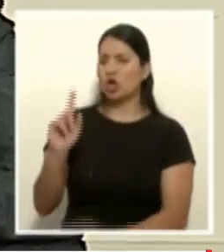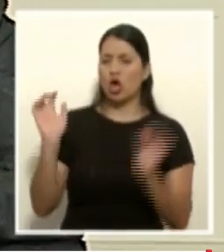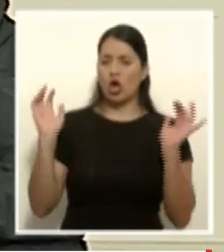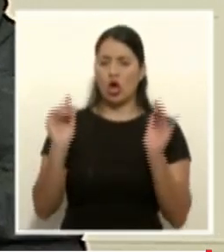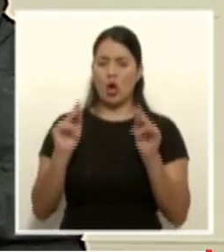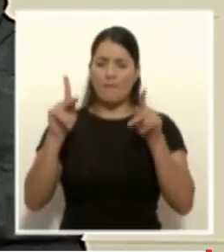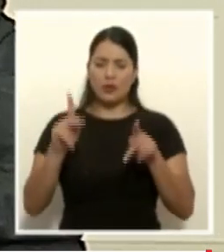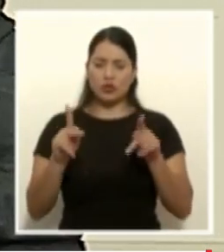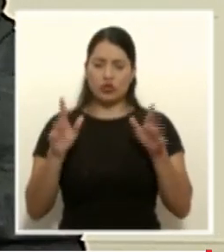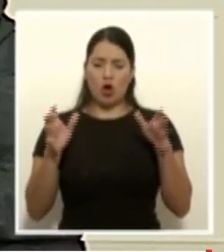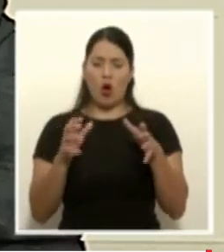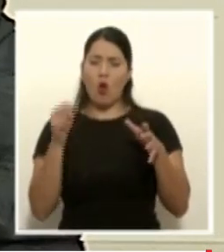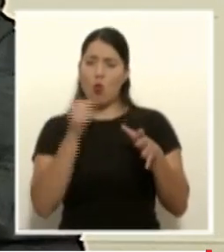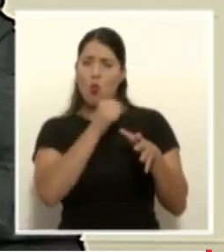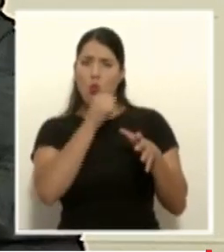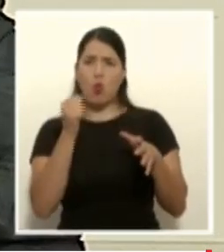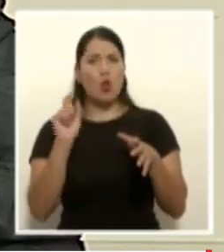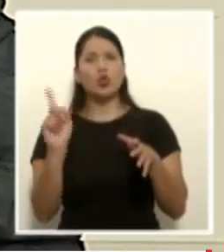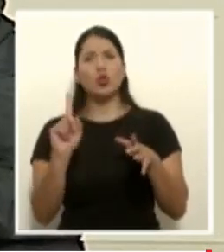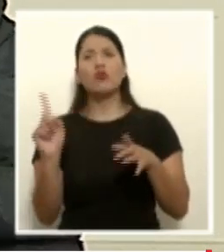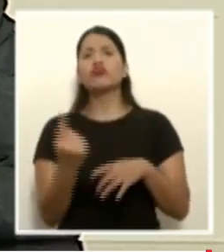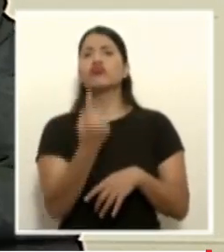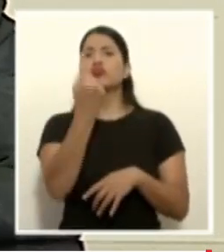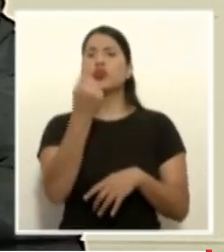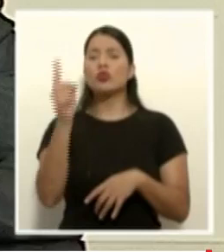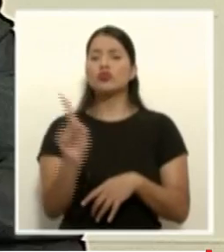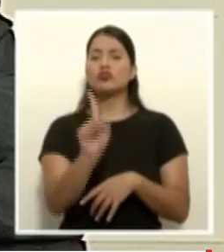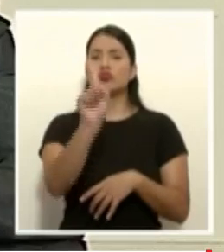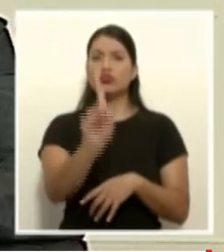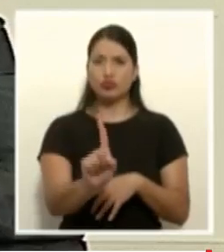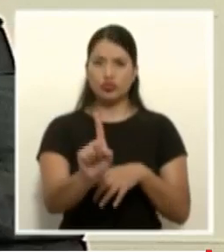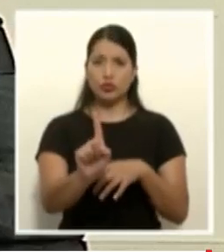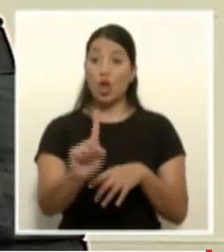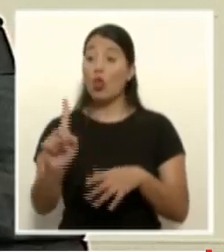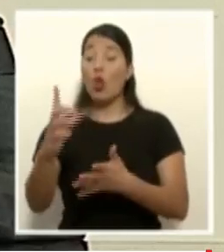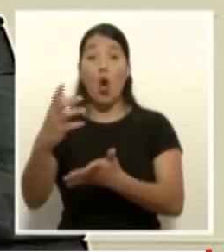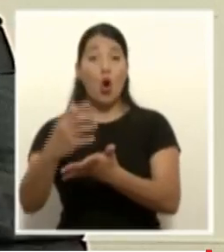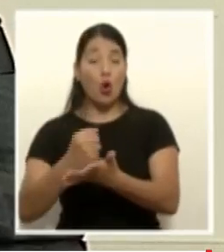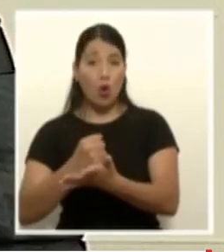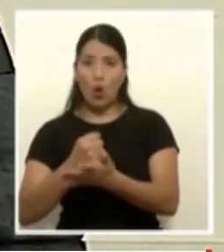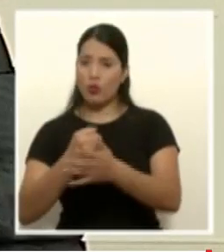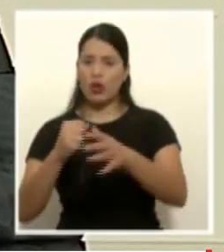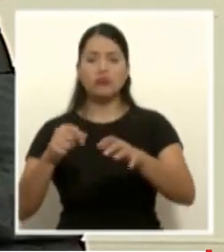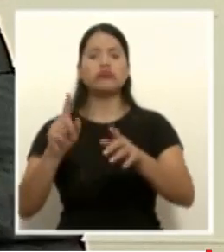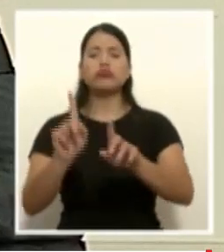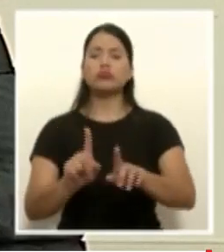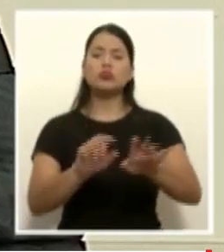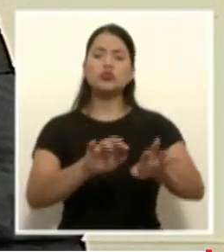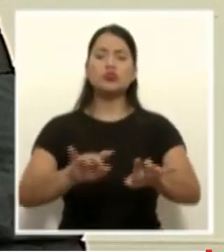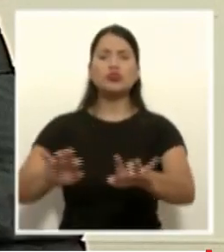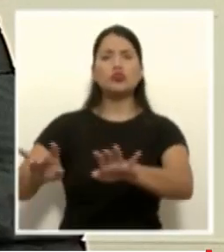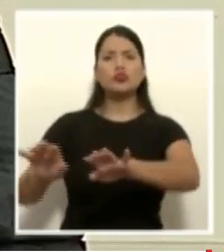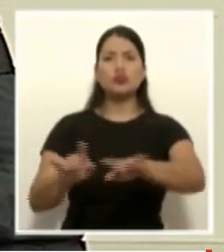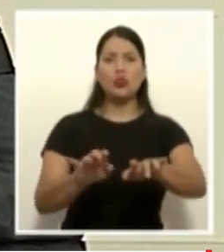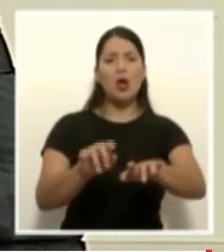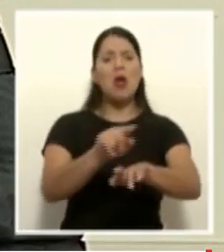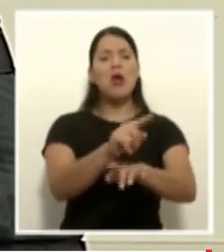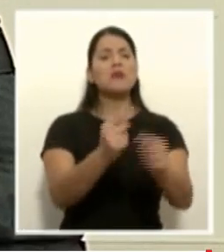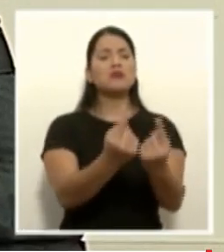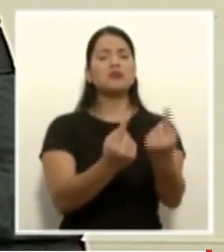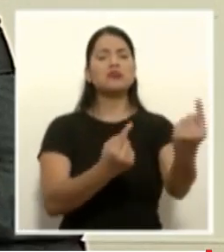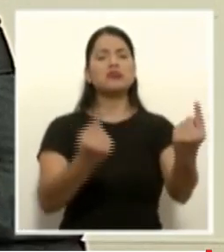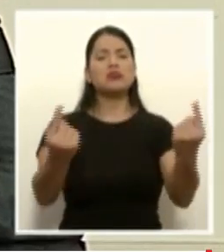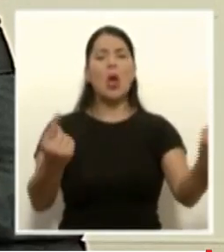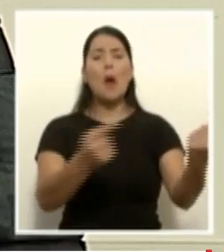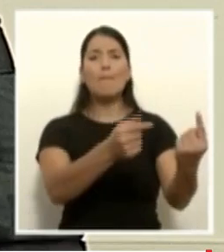¿verdad?, que va a cumplir con el aforo, ¿verdad?, del 50% en el lugar donde se va a hacer. No es que estamos habilitando ya conciertos, ¿verdad?, concentraciones masivas,